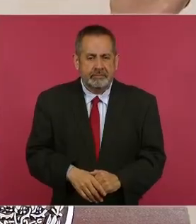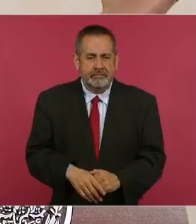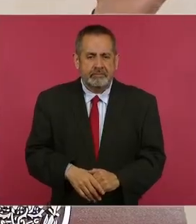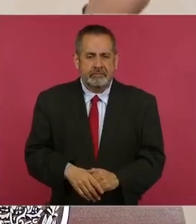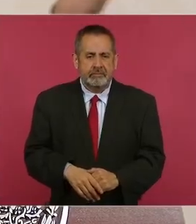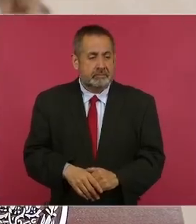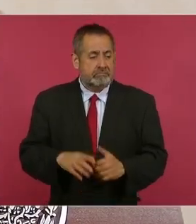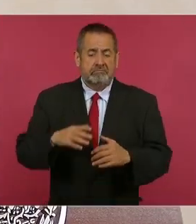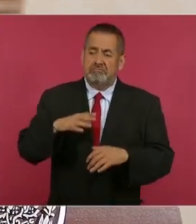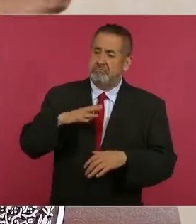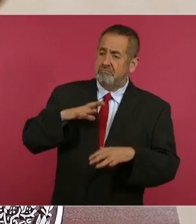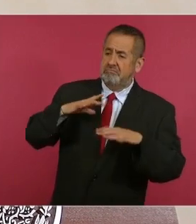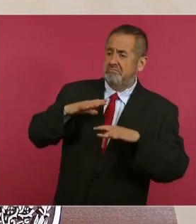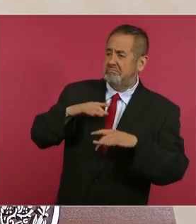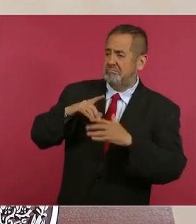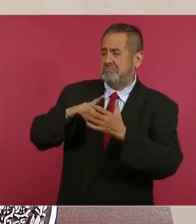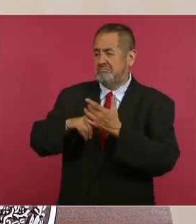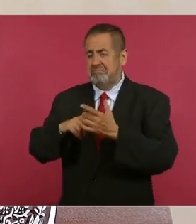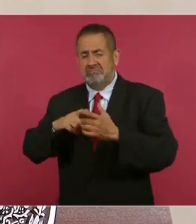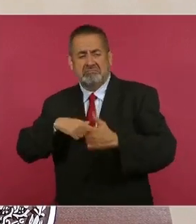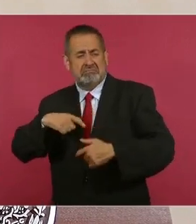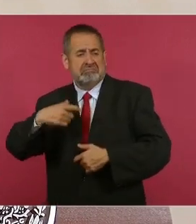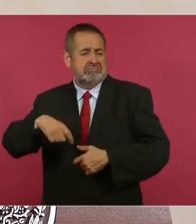estarlo celebrando.